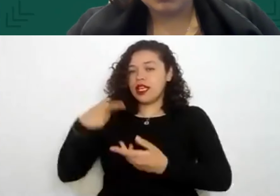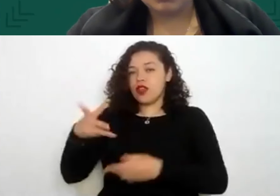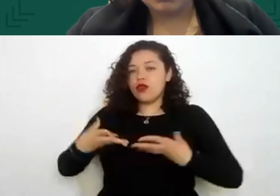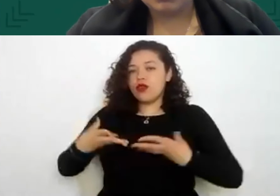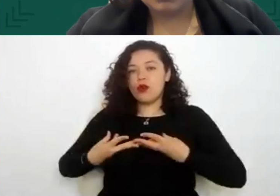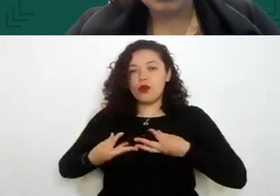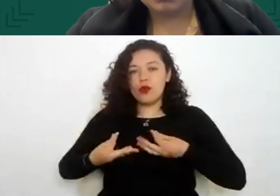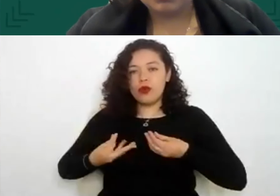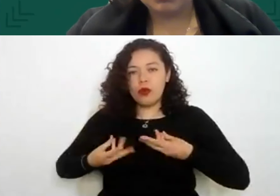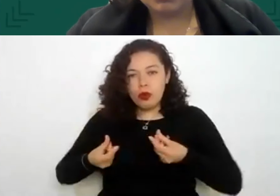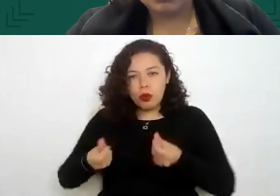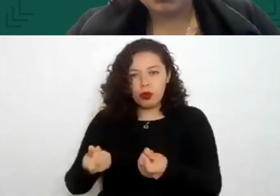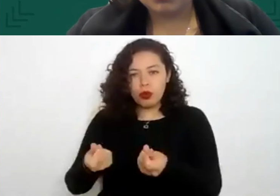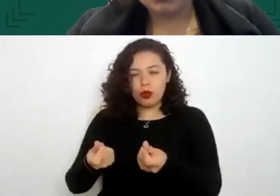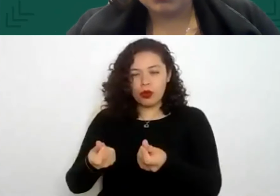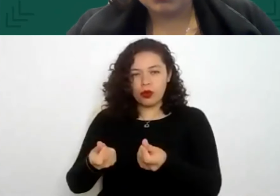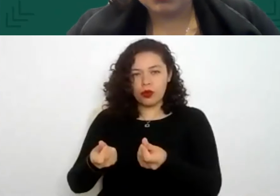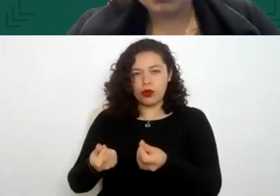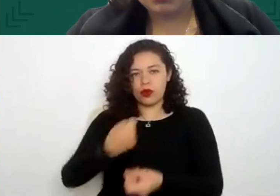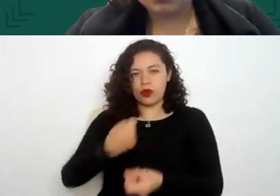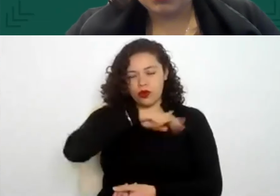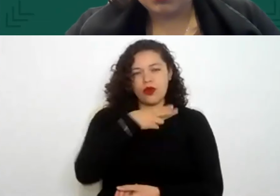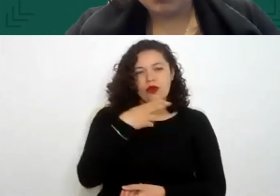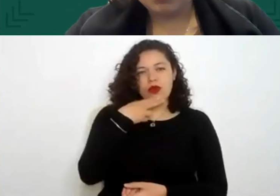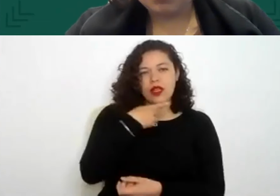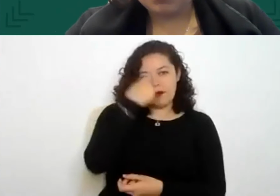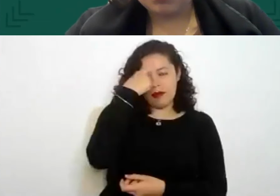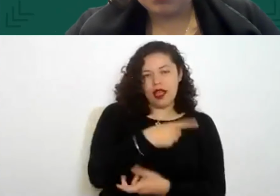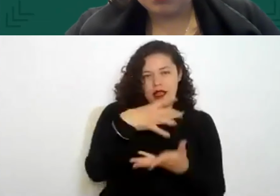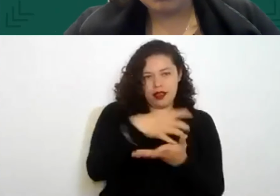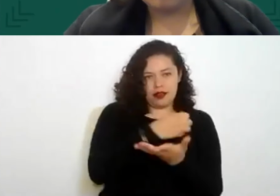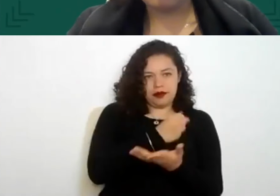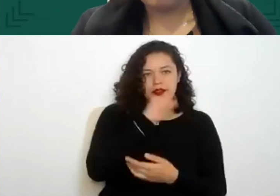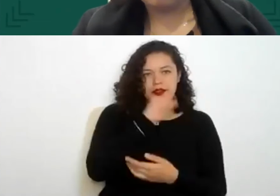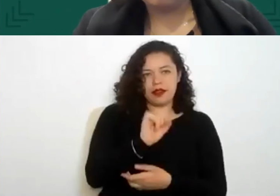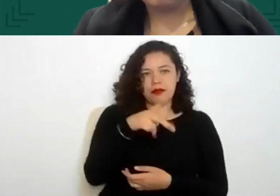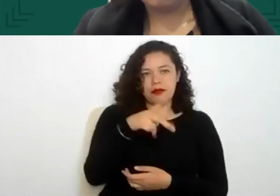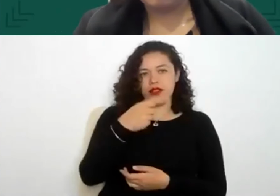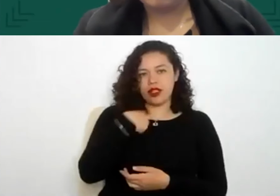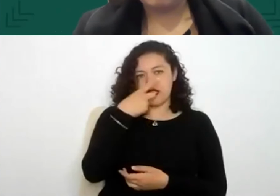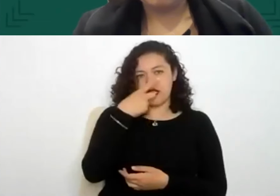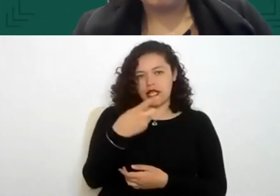con esas utilidades, pero yo te diría un rubro de dependiendo...